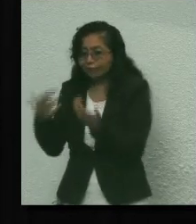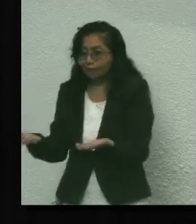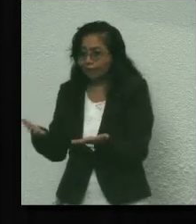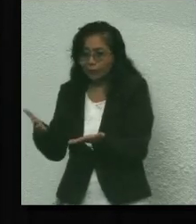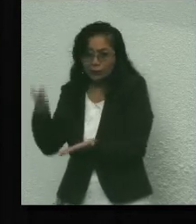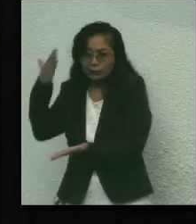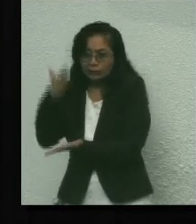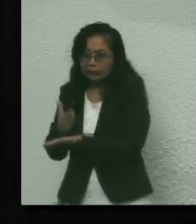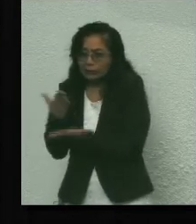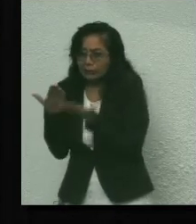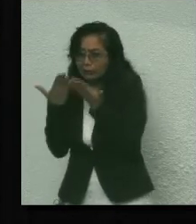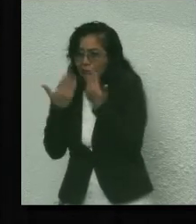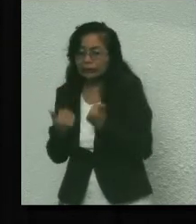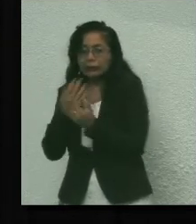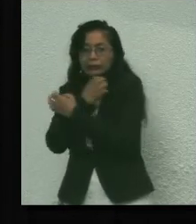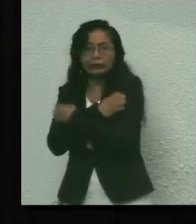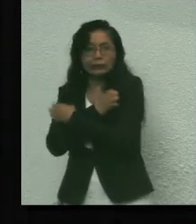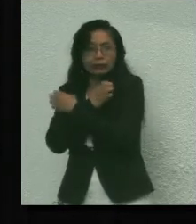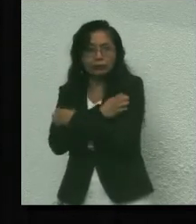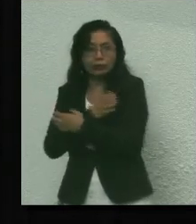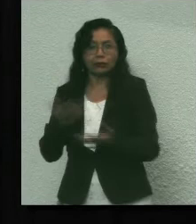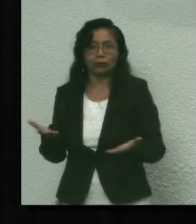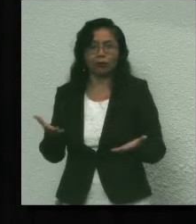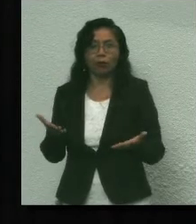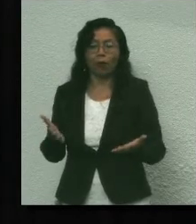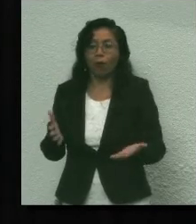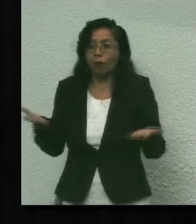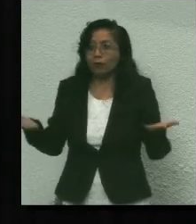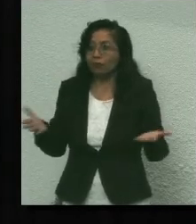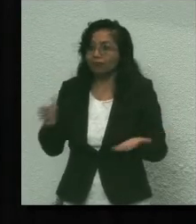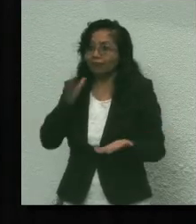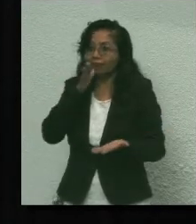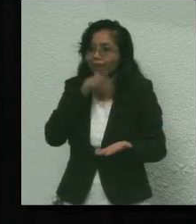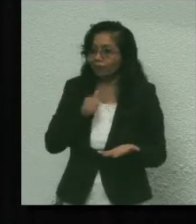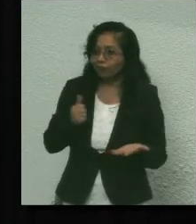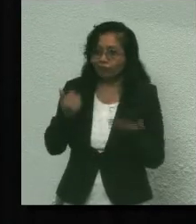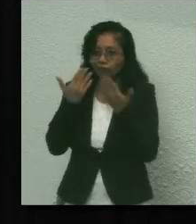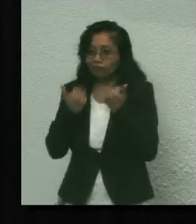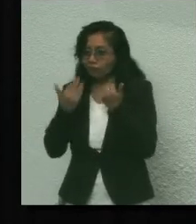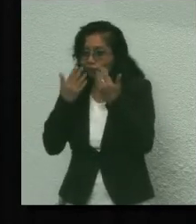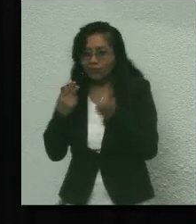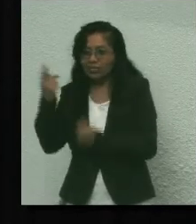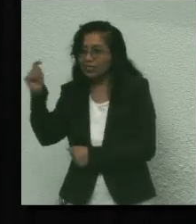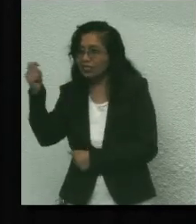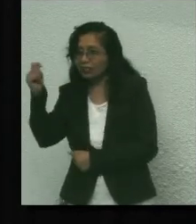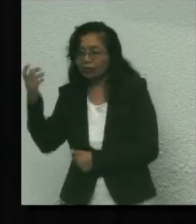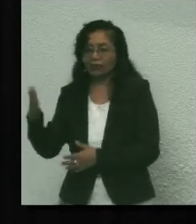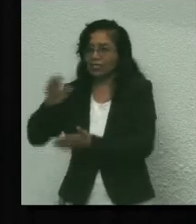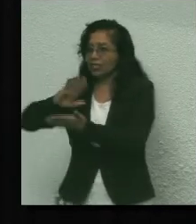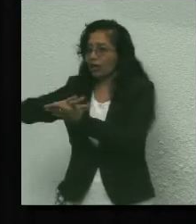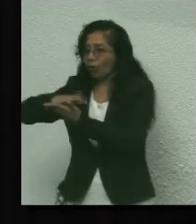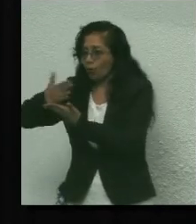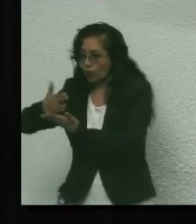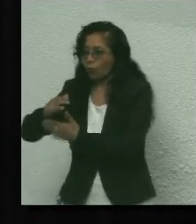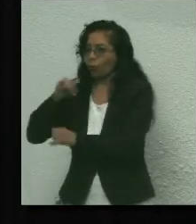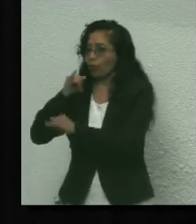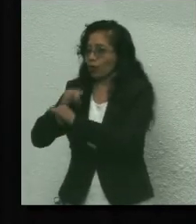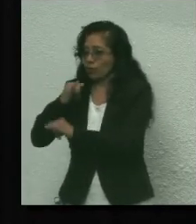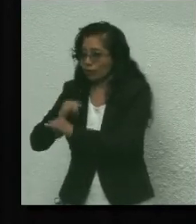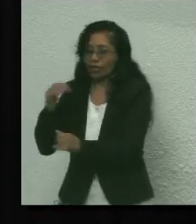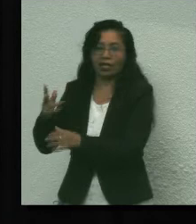este derecho constitucional al no contar con la infraestructura tecnológica necesaria internet